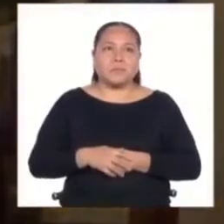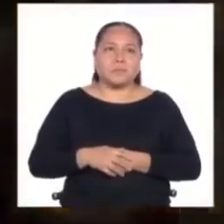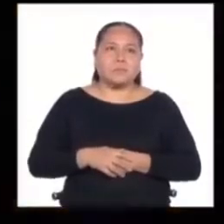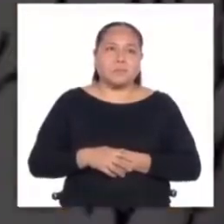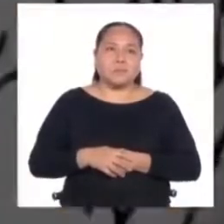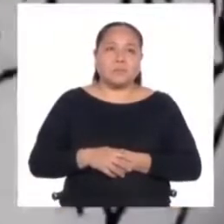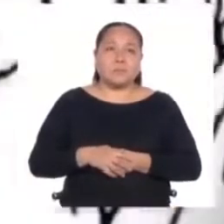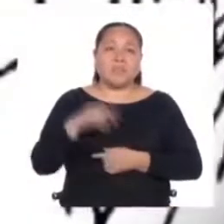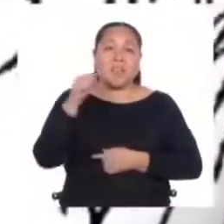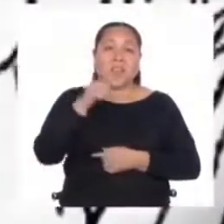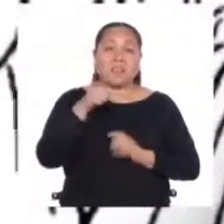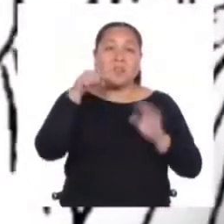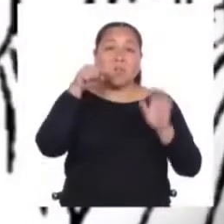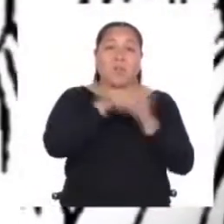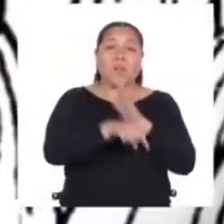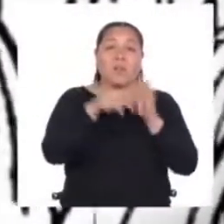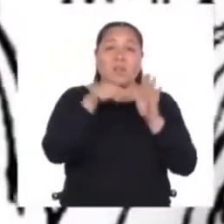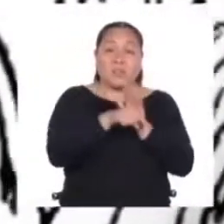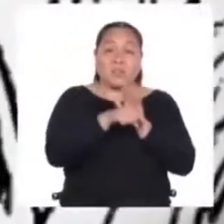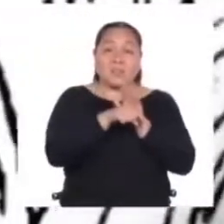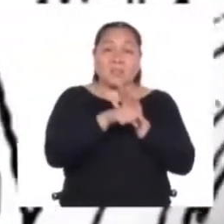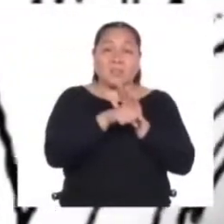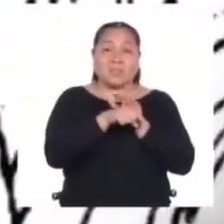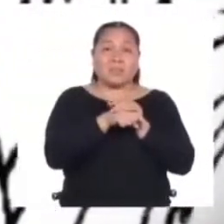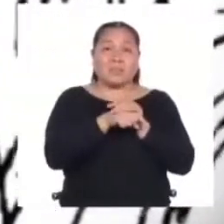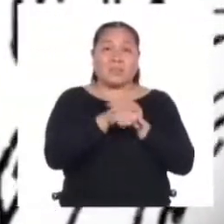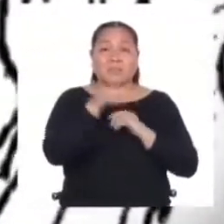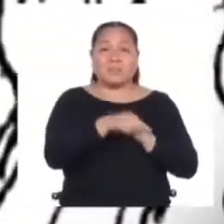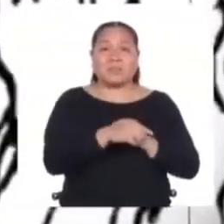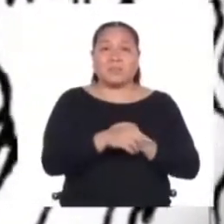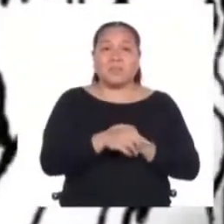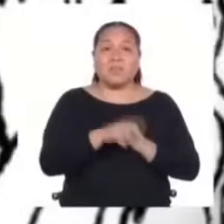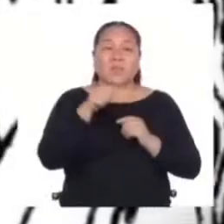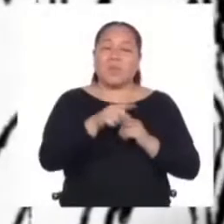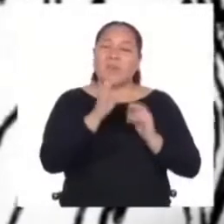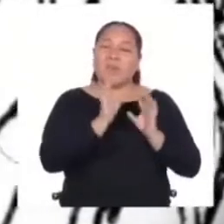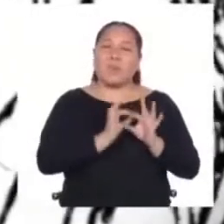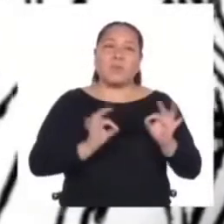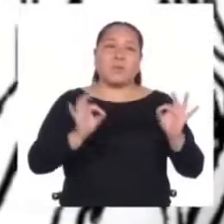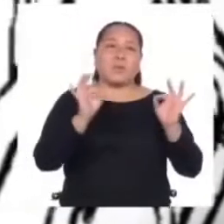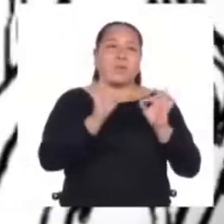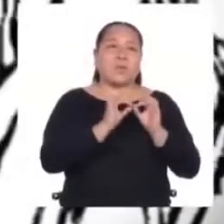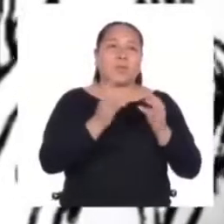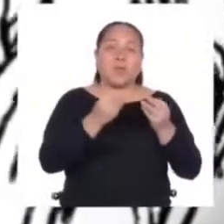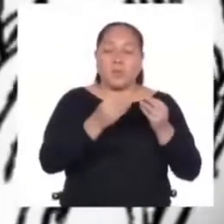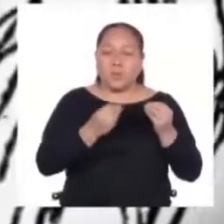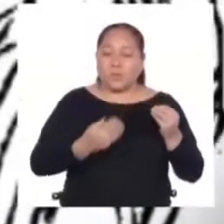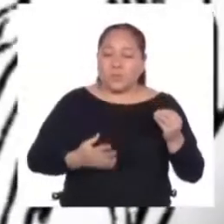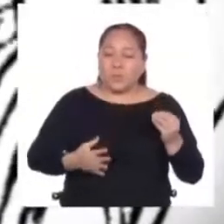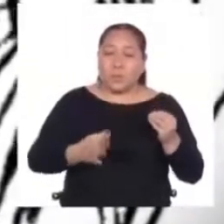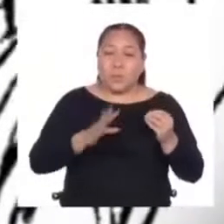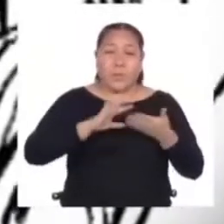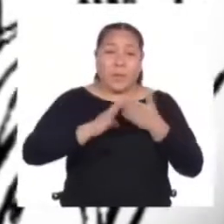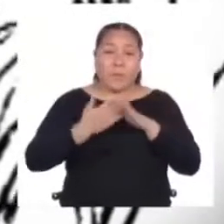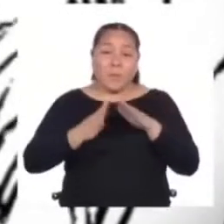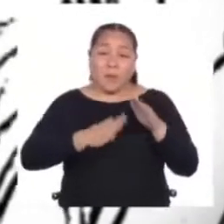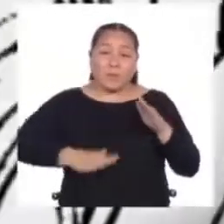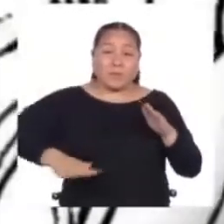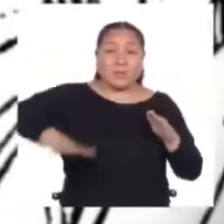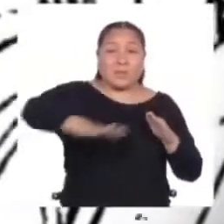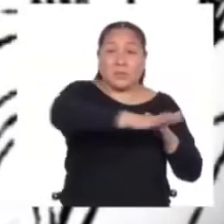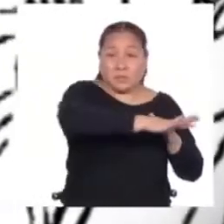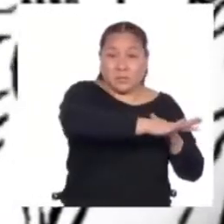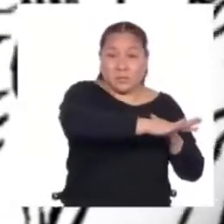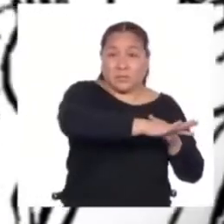una ejecución, digamos, que marcó mucho tanto a la población nativa en